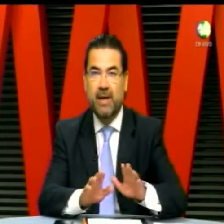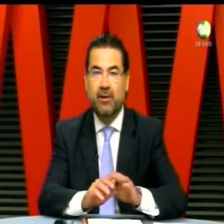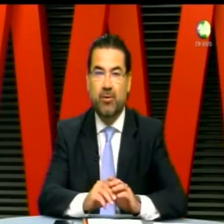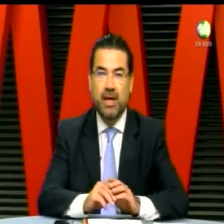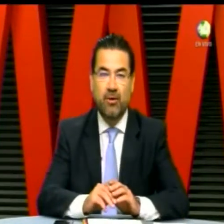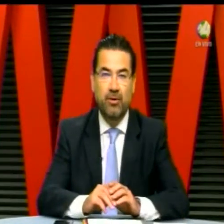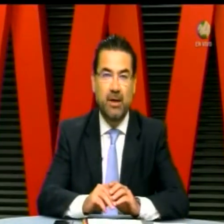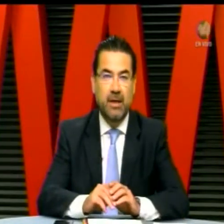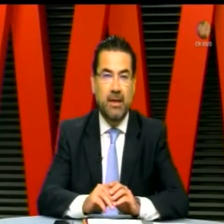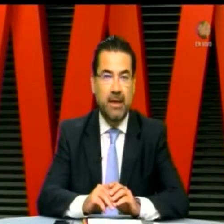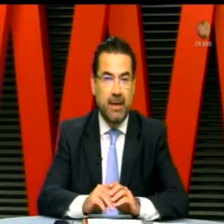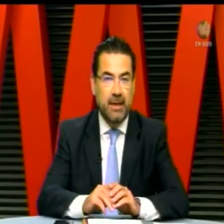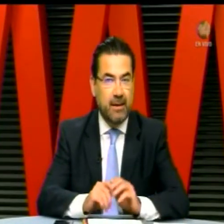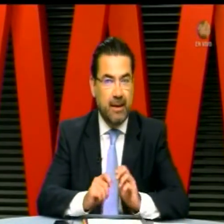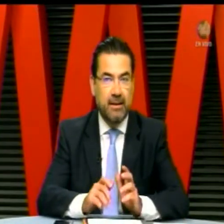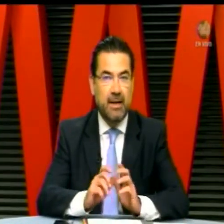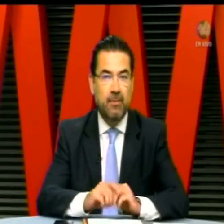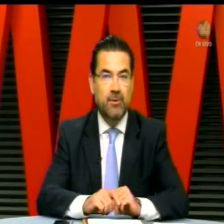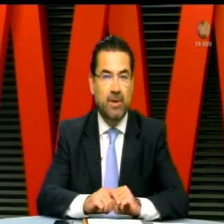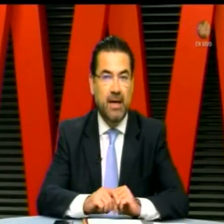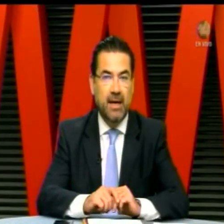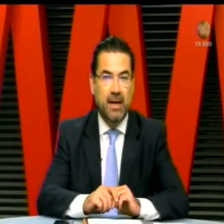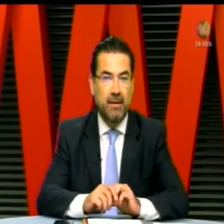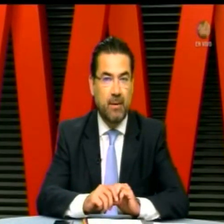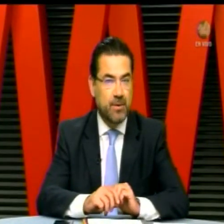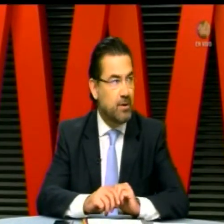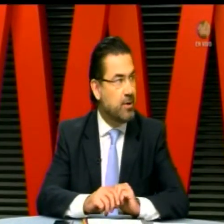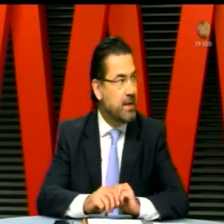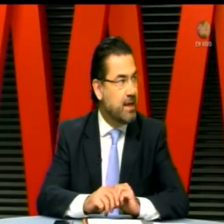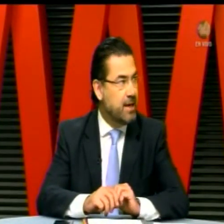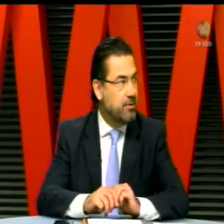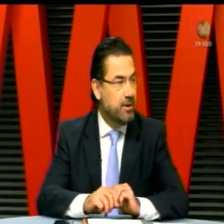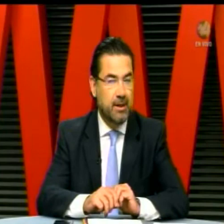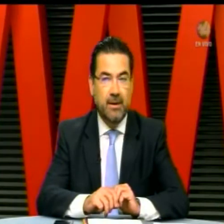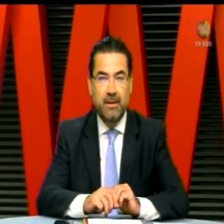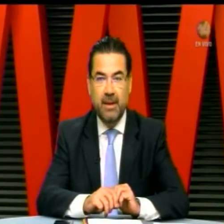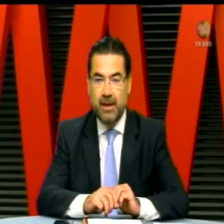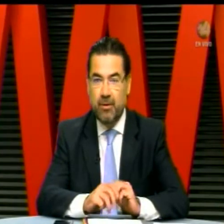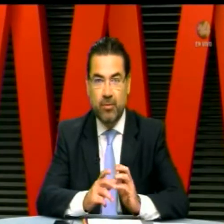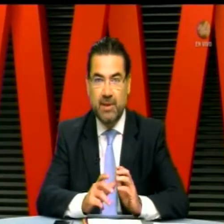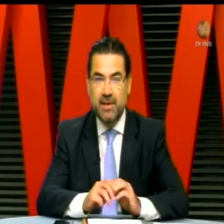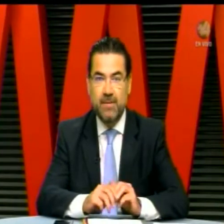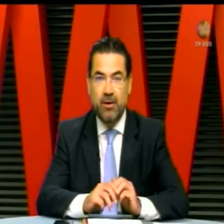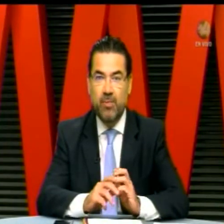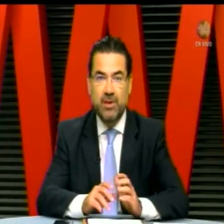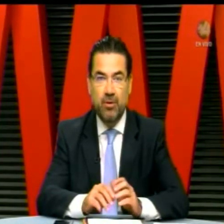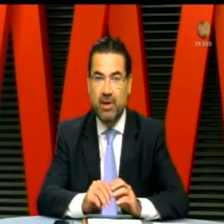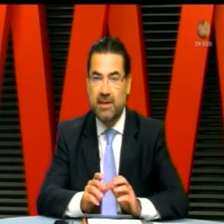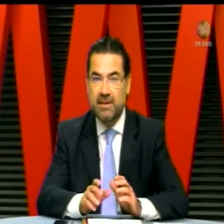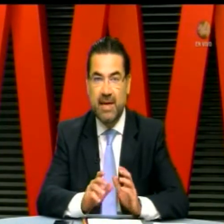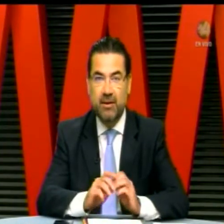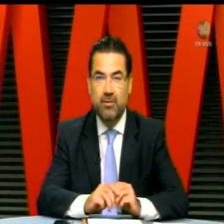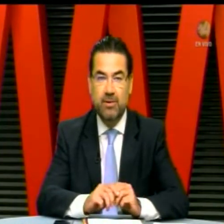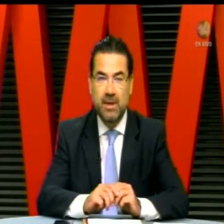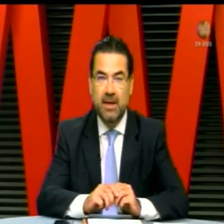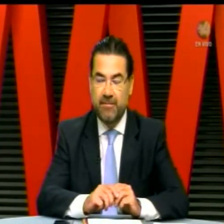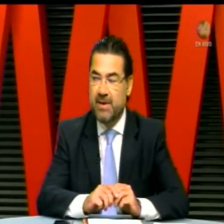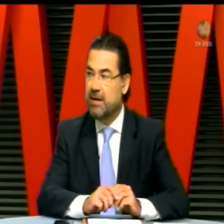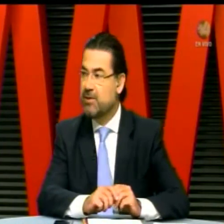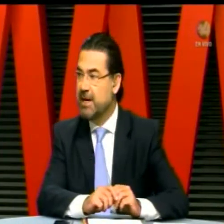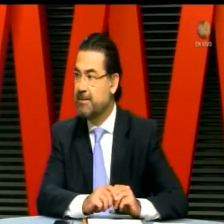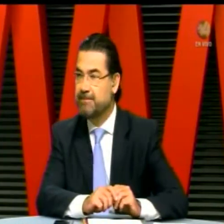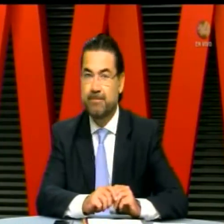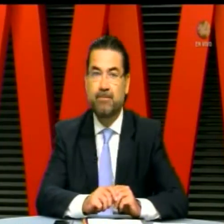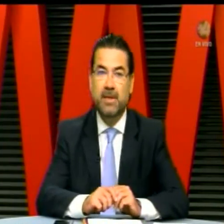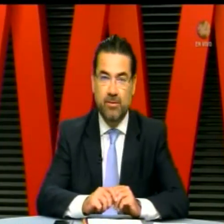pues aquí para recordarlo y le entramos a la evaluación de lo que dijeron, de lo que ustedes ven, omisiones, aciertos, en